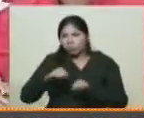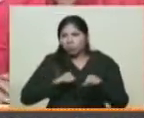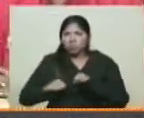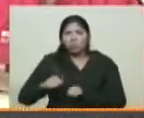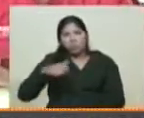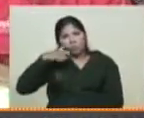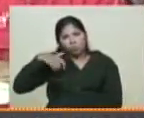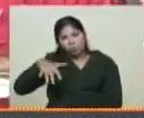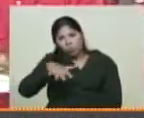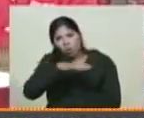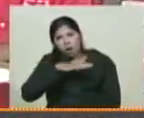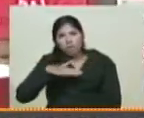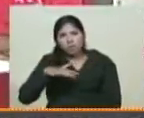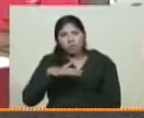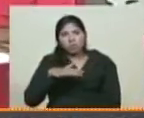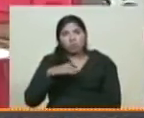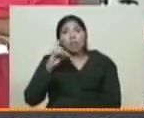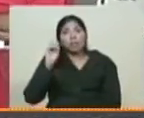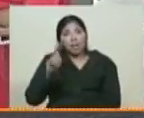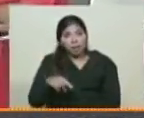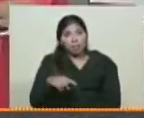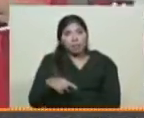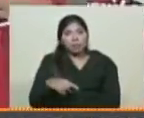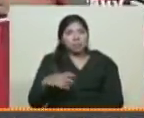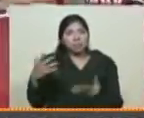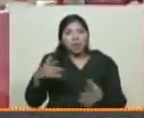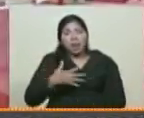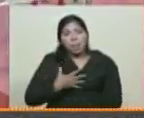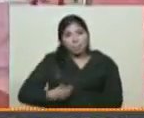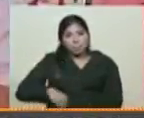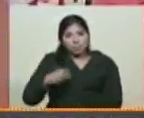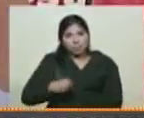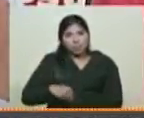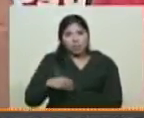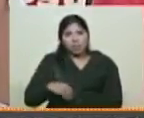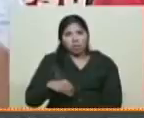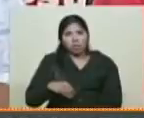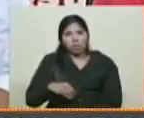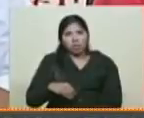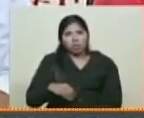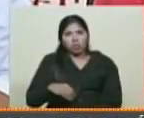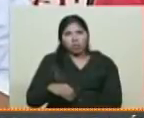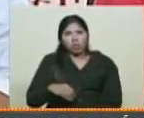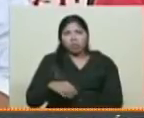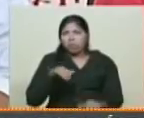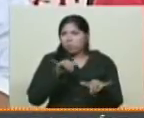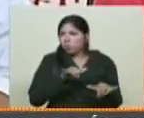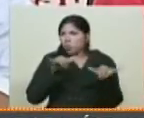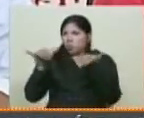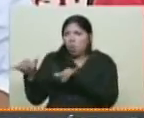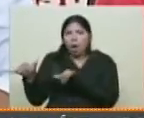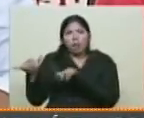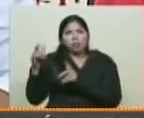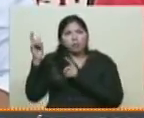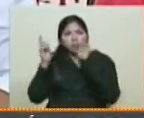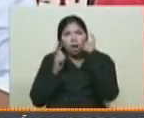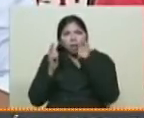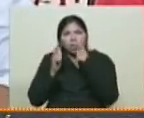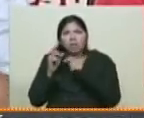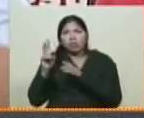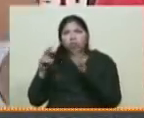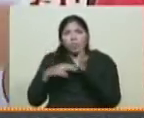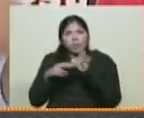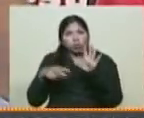poder constituyente, de igual manera el presidente Nicolás Maduro, lo mismo quisiera el comandante Hugo Chávez en el